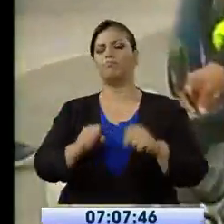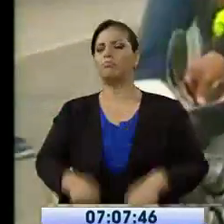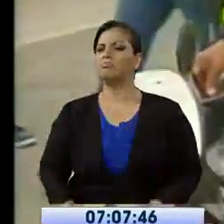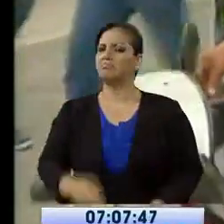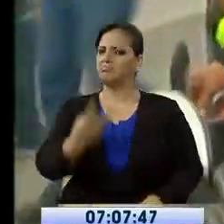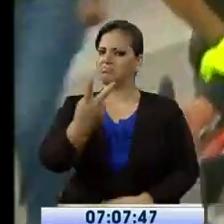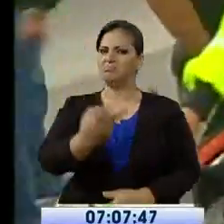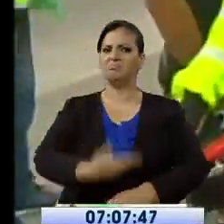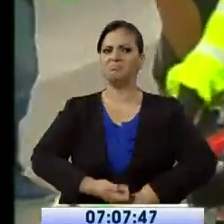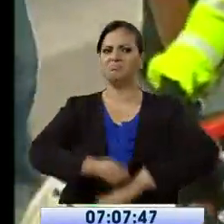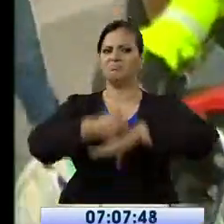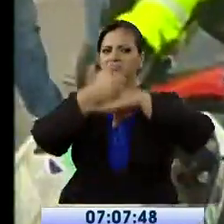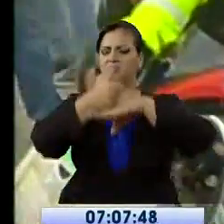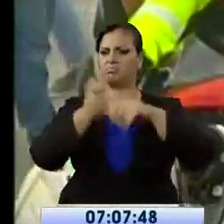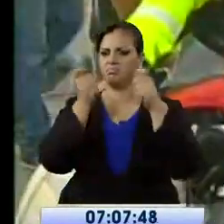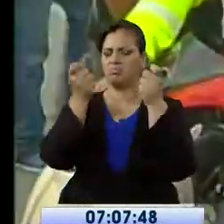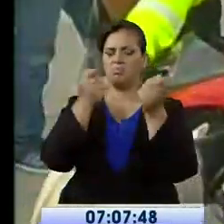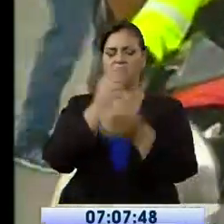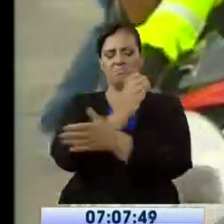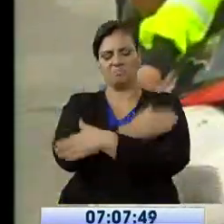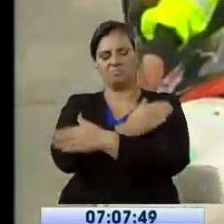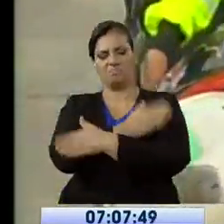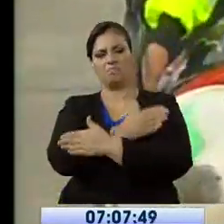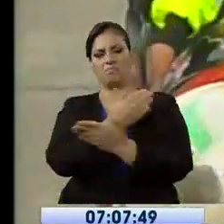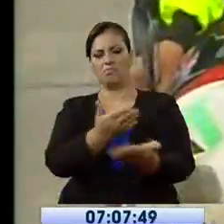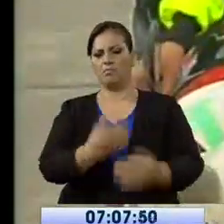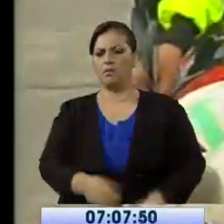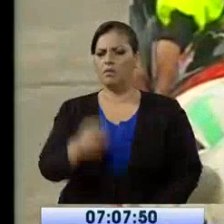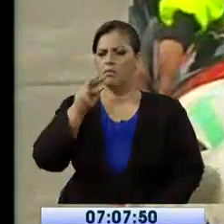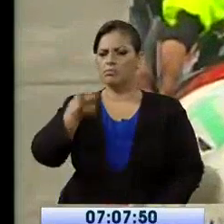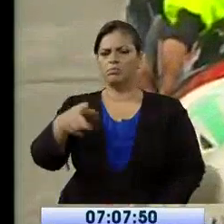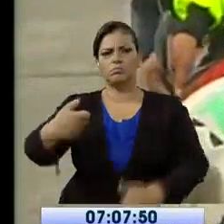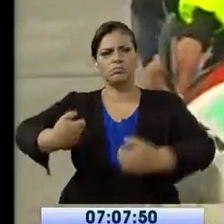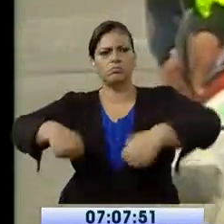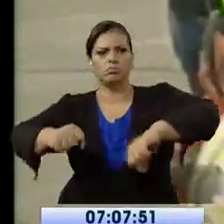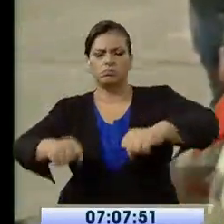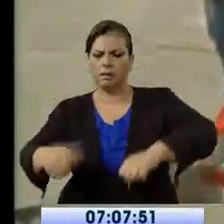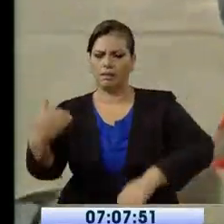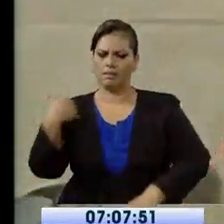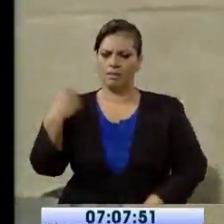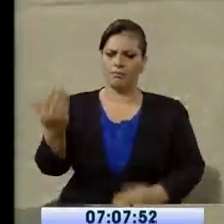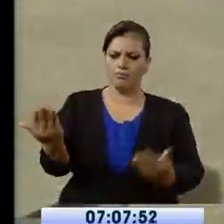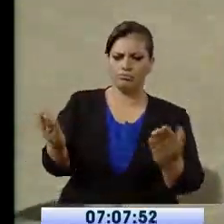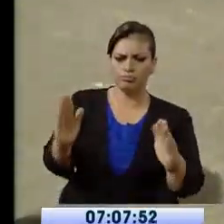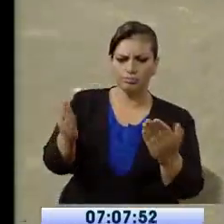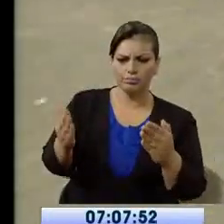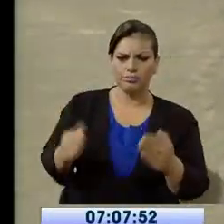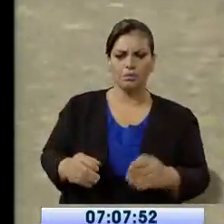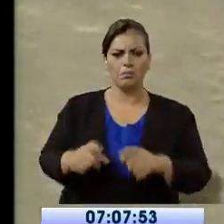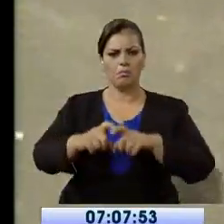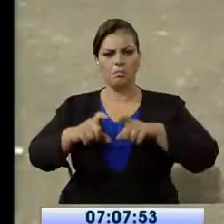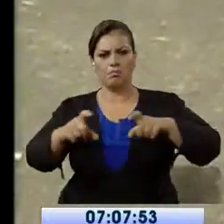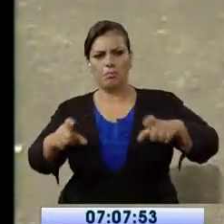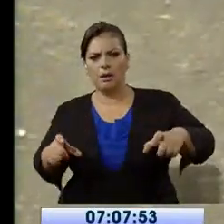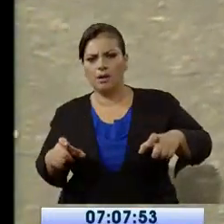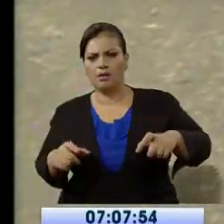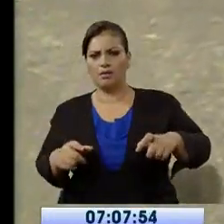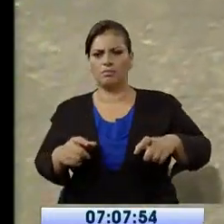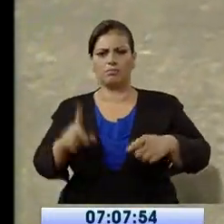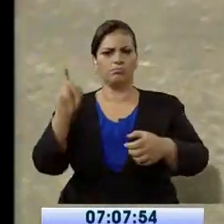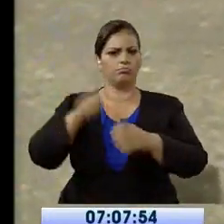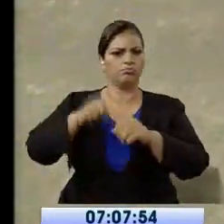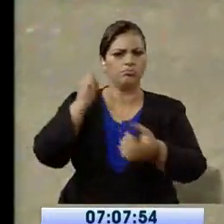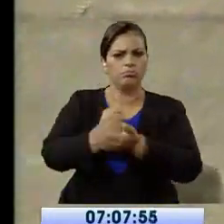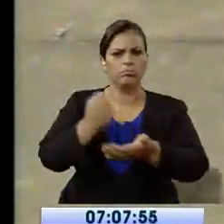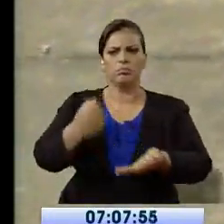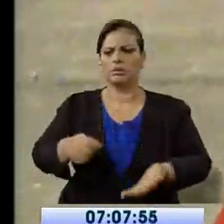ATM. Por ejemplo, usted cuenta con los retrovisores, con la placa, con la matrícula al día, pero por ahí vemos cerca de 25 motocicletas sin placa, sin